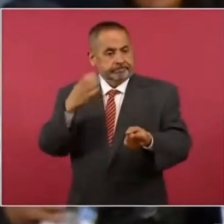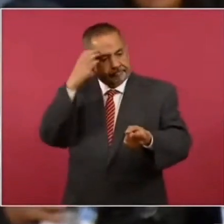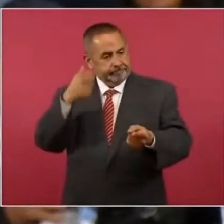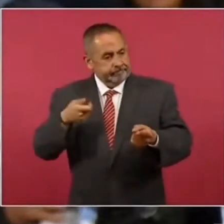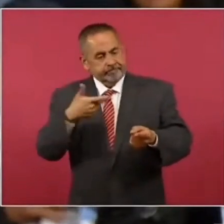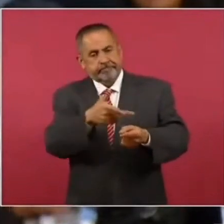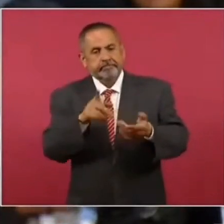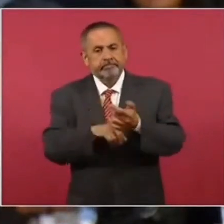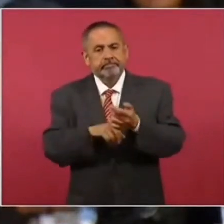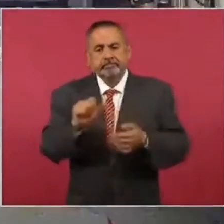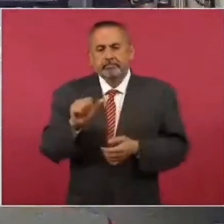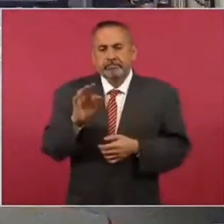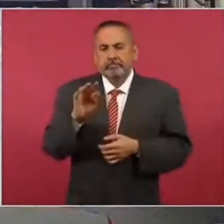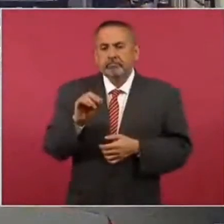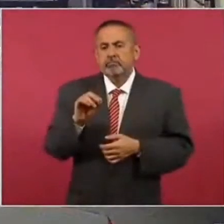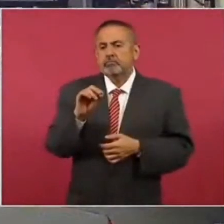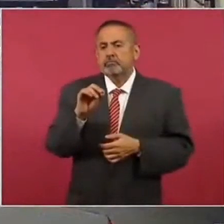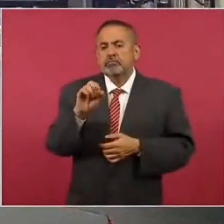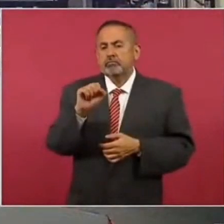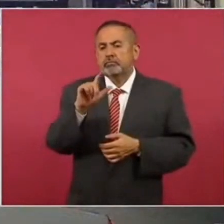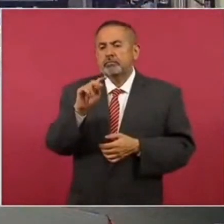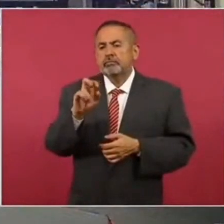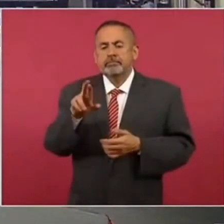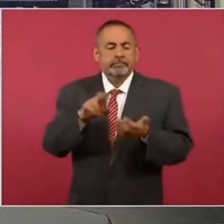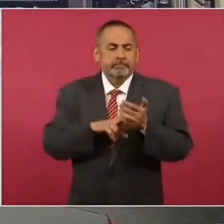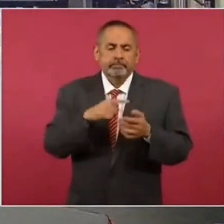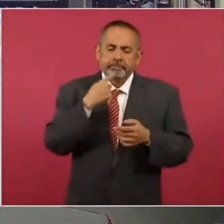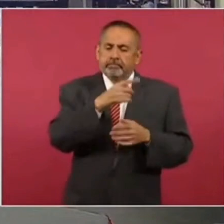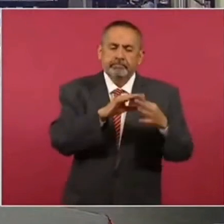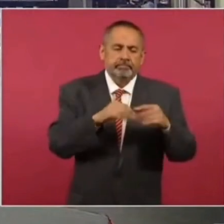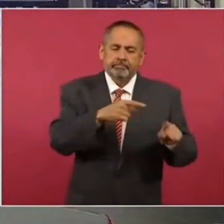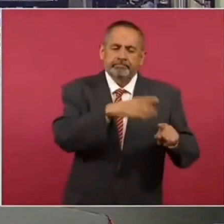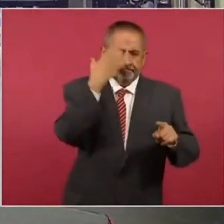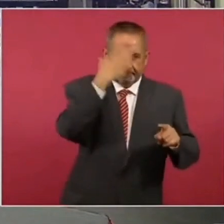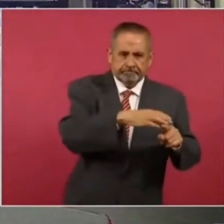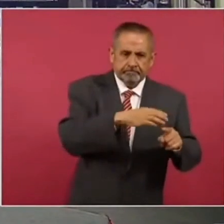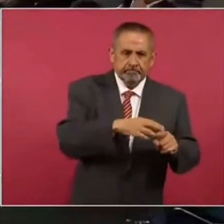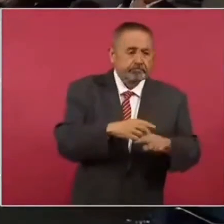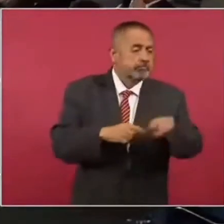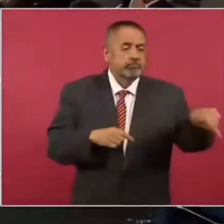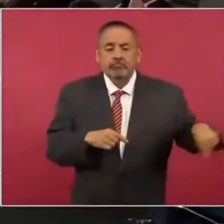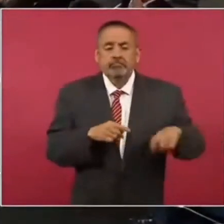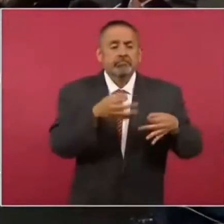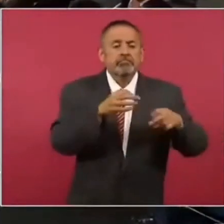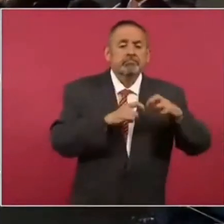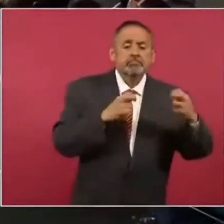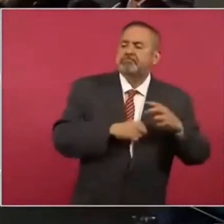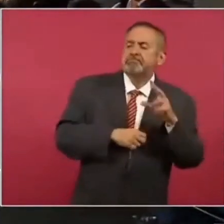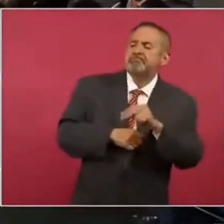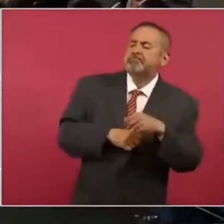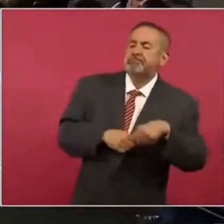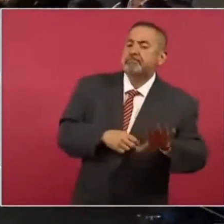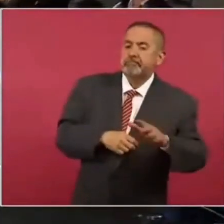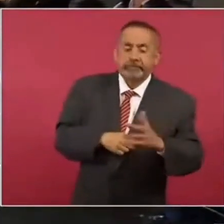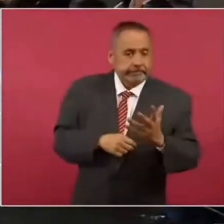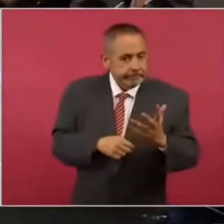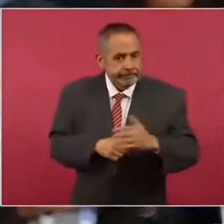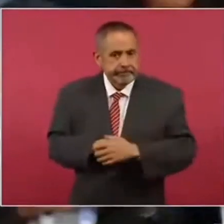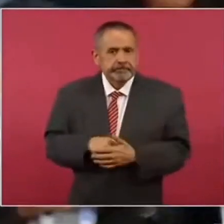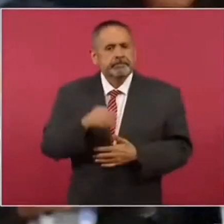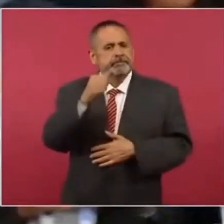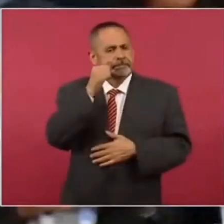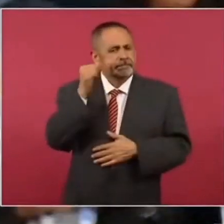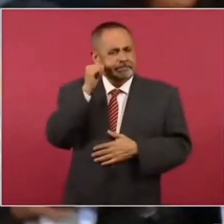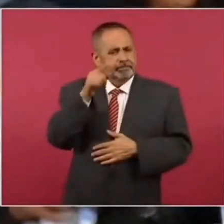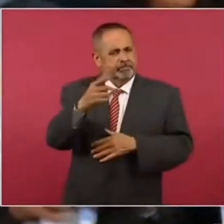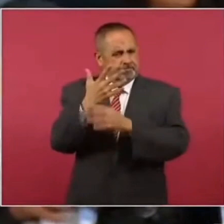ministro Arturo Saldívar el año pasado. Y en ese mismo contexto, preguntarle, presidente, si usted no considera, porque ayer lo